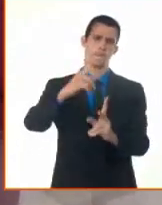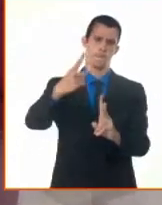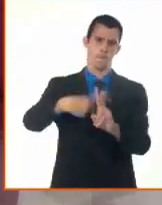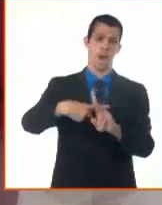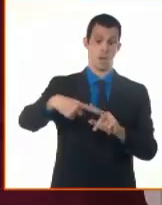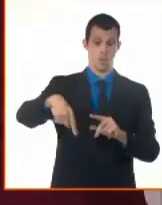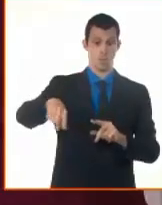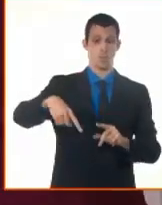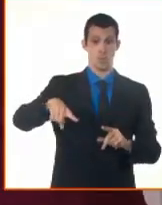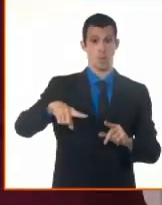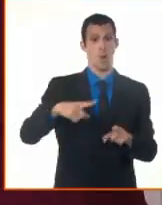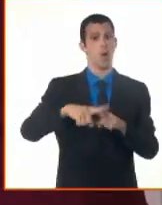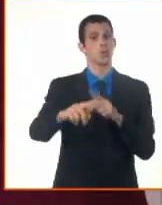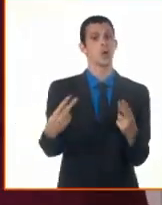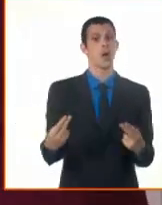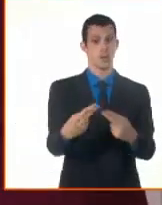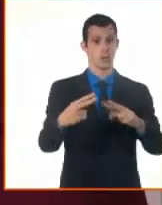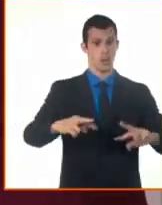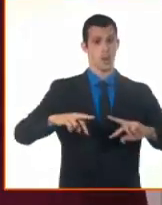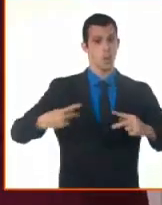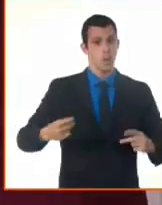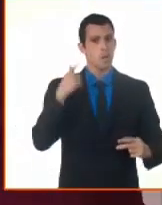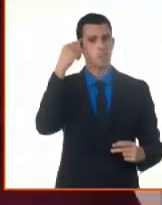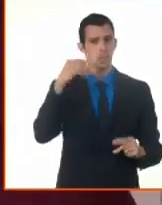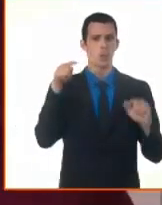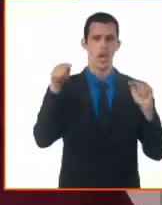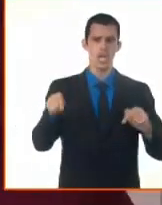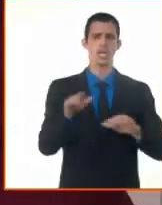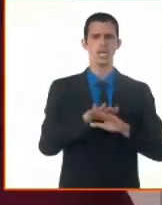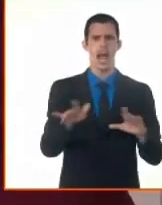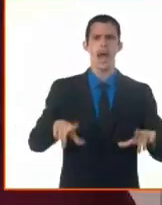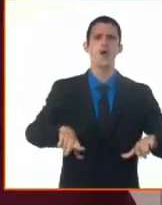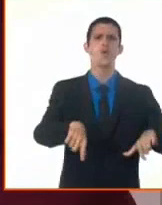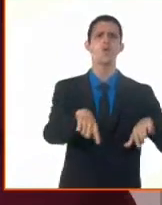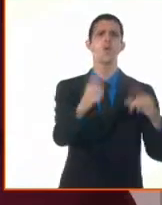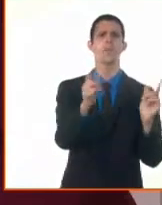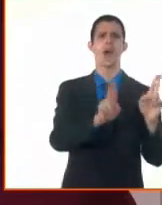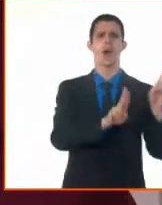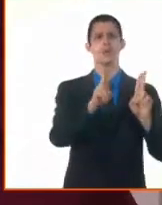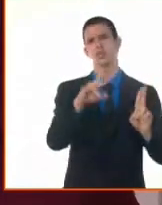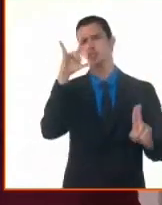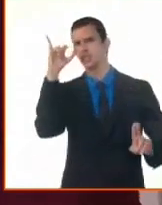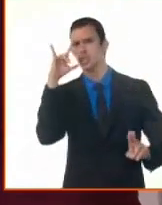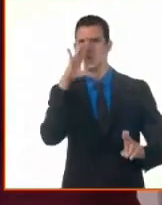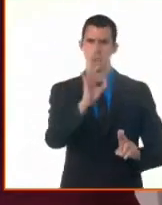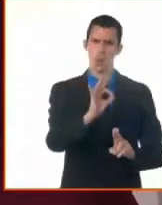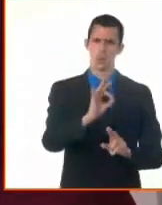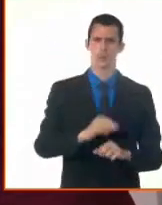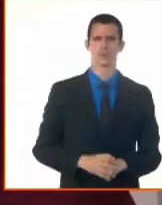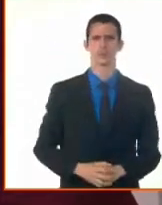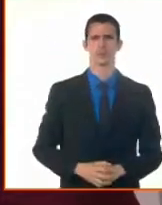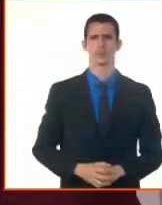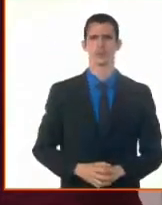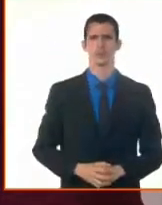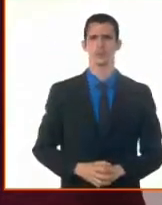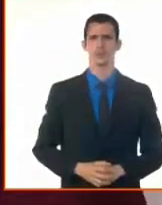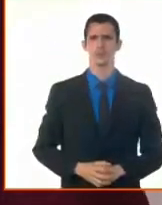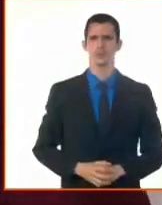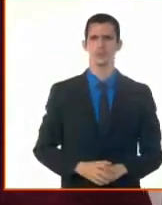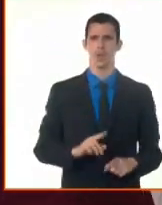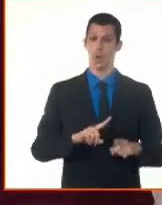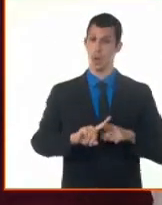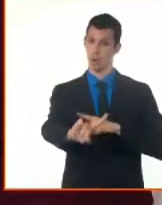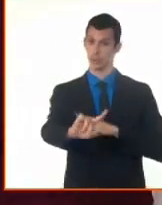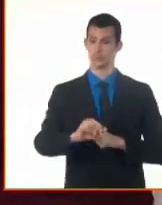hay otra noticia que tiene que ver con el tema de la integración muy buena noticia y es el decreto de Lula de retornar a la